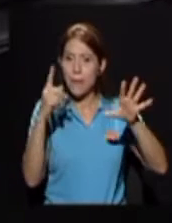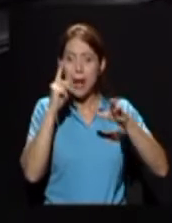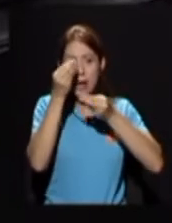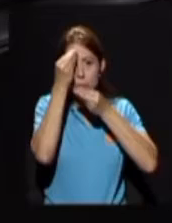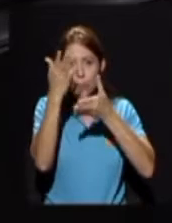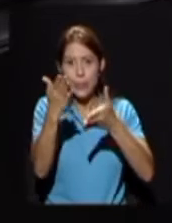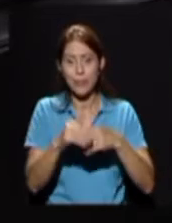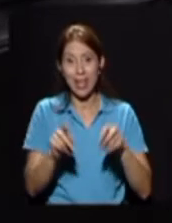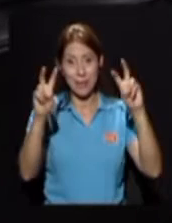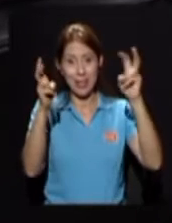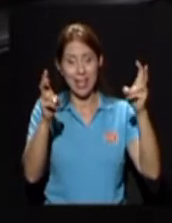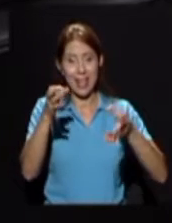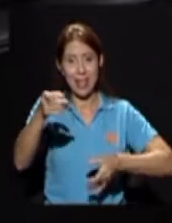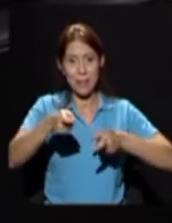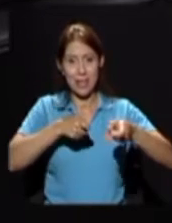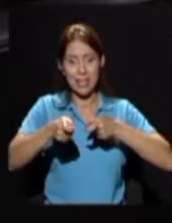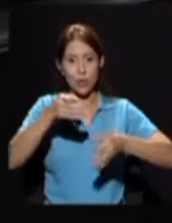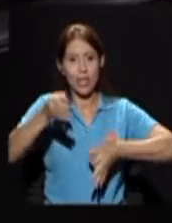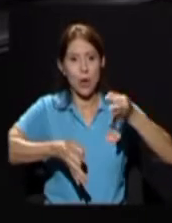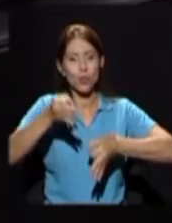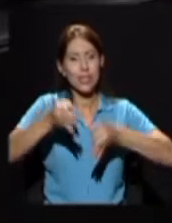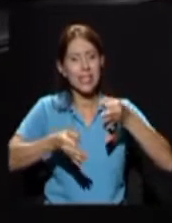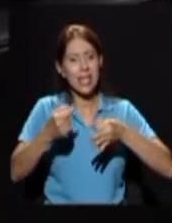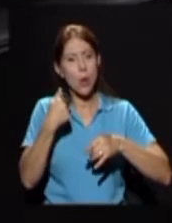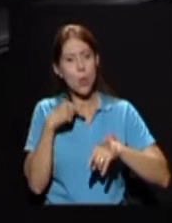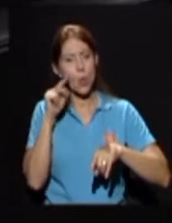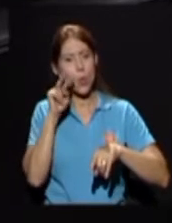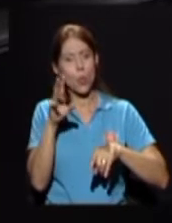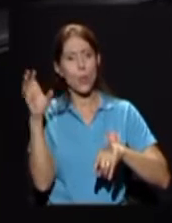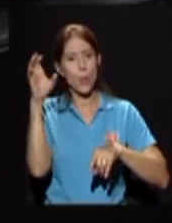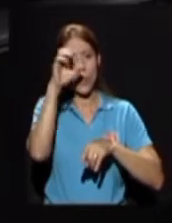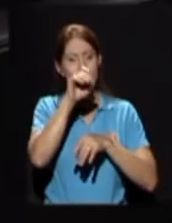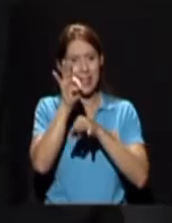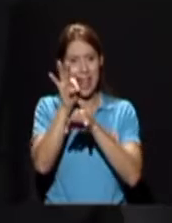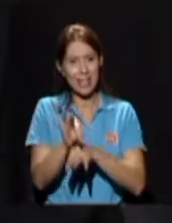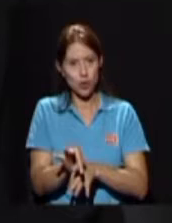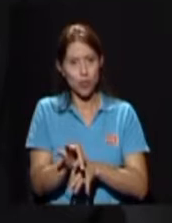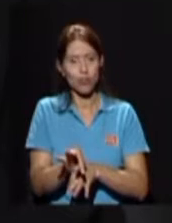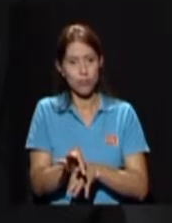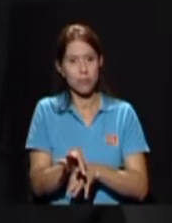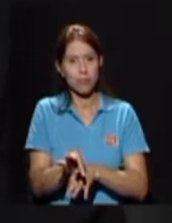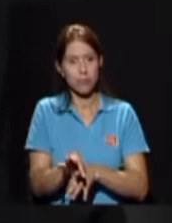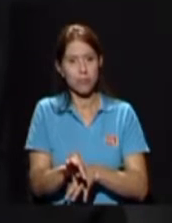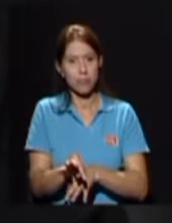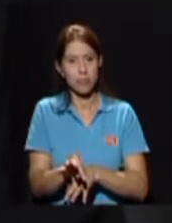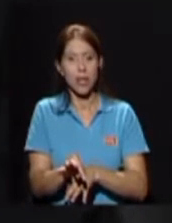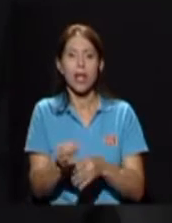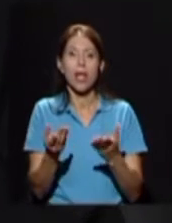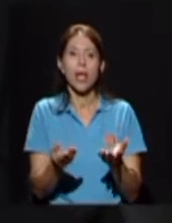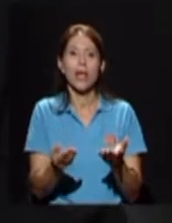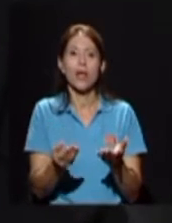materia de administración de la justicia como una tradición, más desde la doctrina jurídica me parece, de